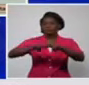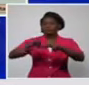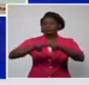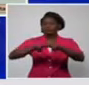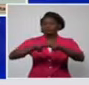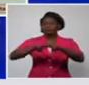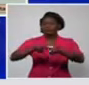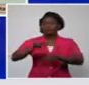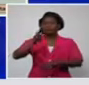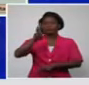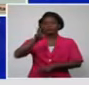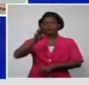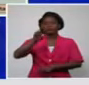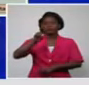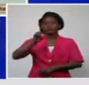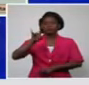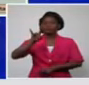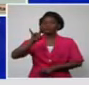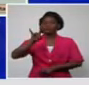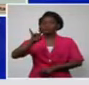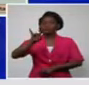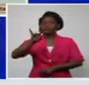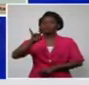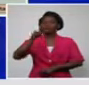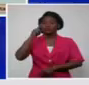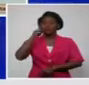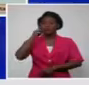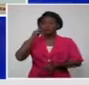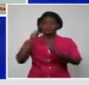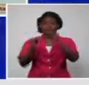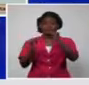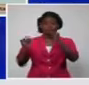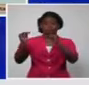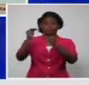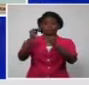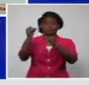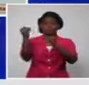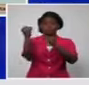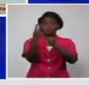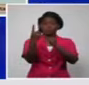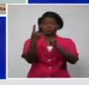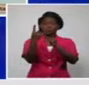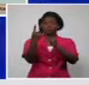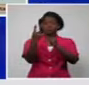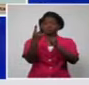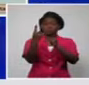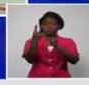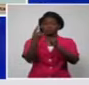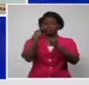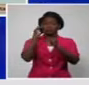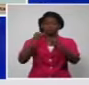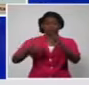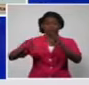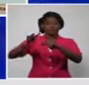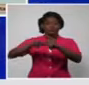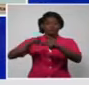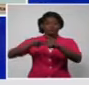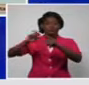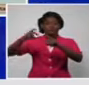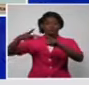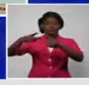309 por 100.000 habitantes, la más elevada de Cuba, superior a la del día de ayer. Guantánamo